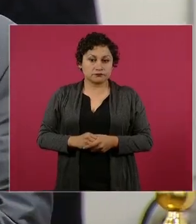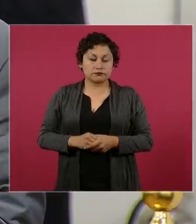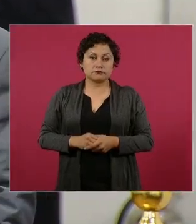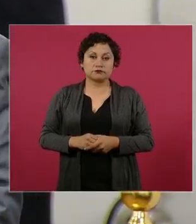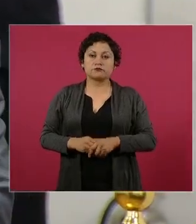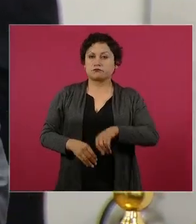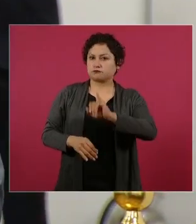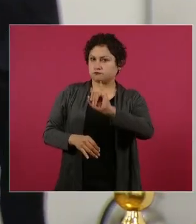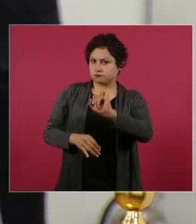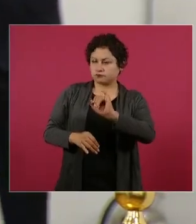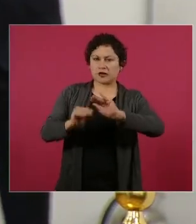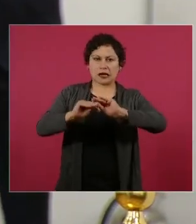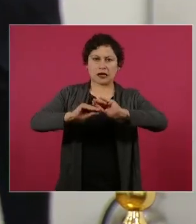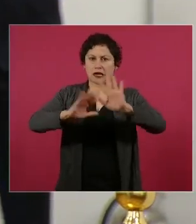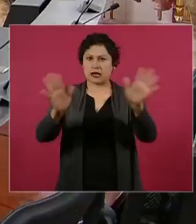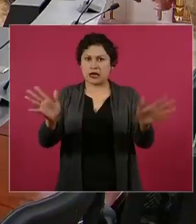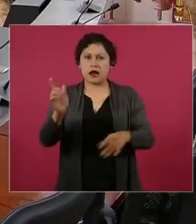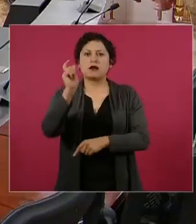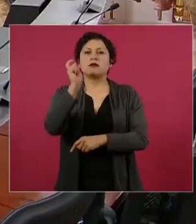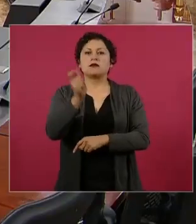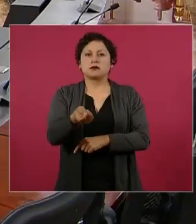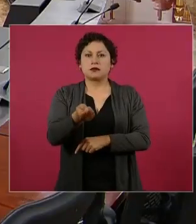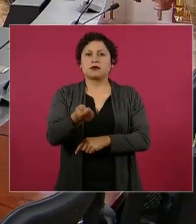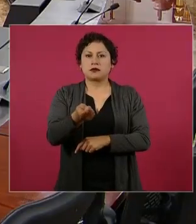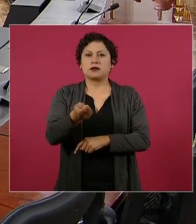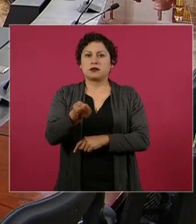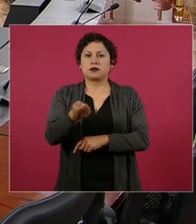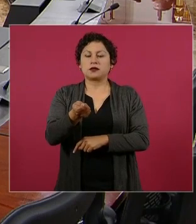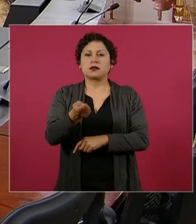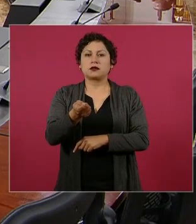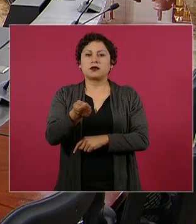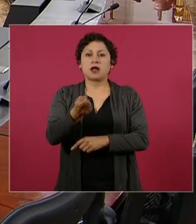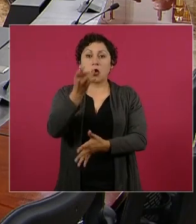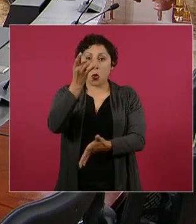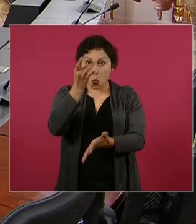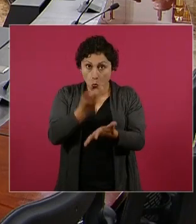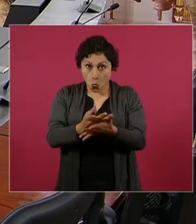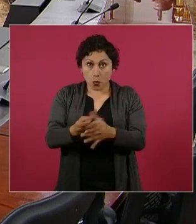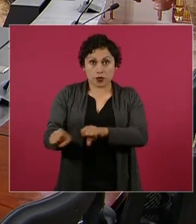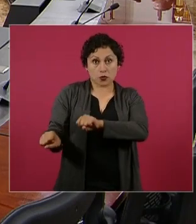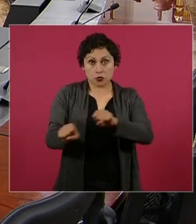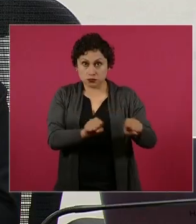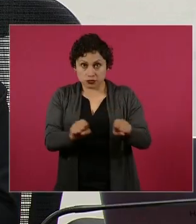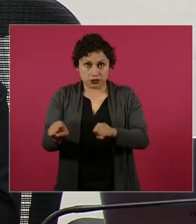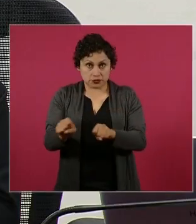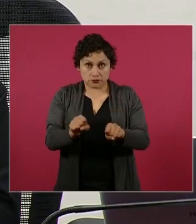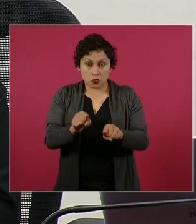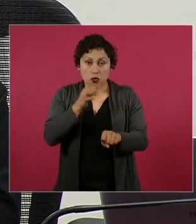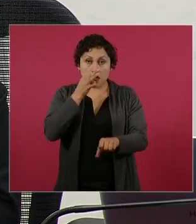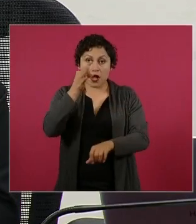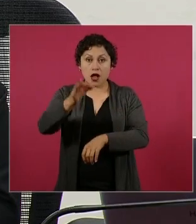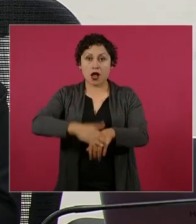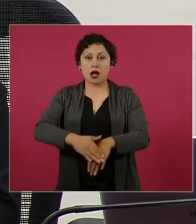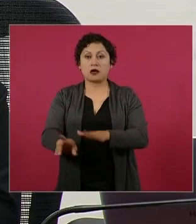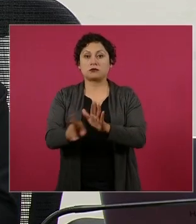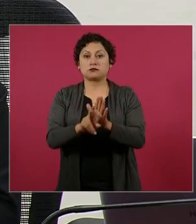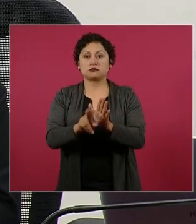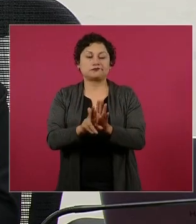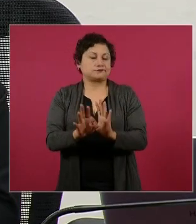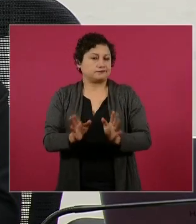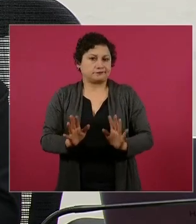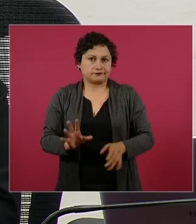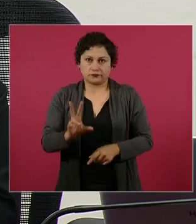Sí, evidentemente que no es exclusivo para sismos, es además un sistema de alertamiento que